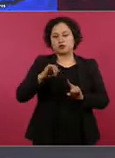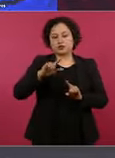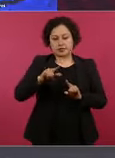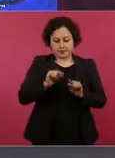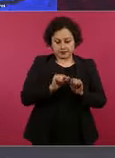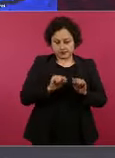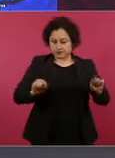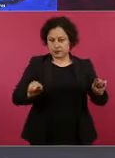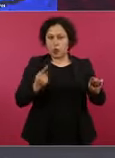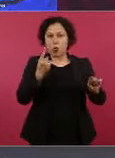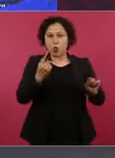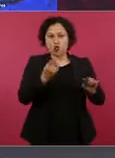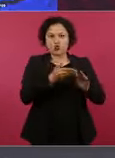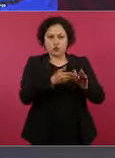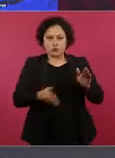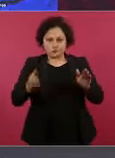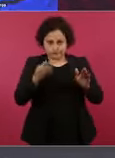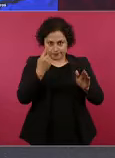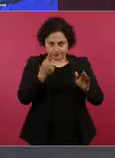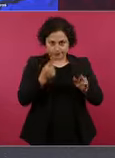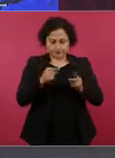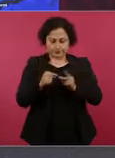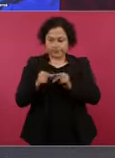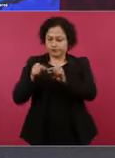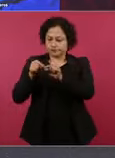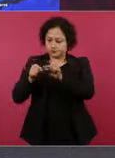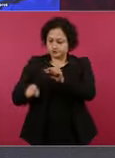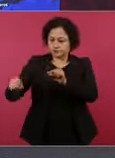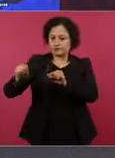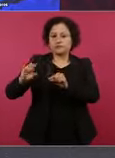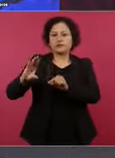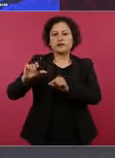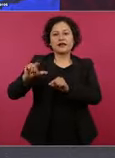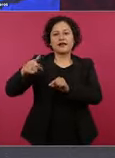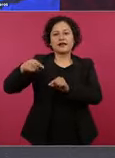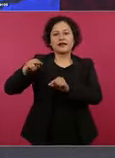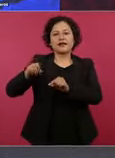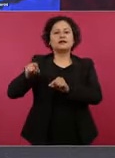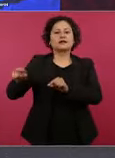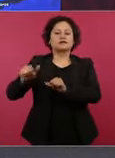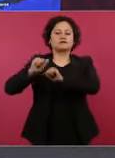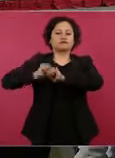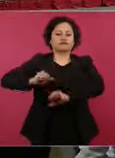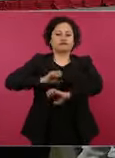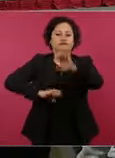Aquí hasta Calquiní es Carso.